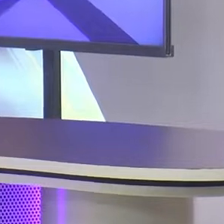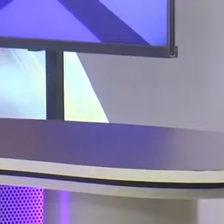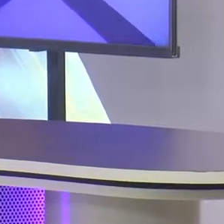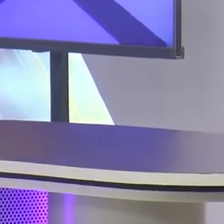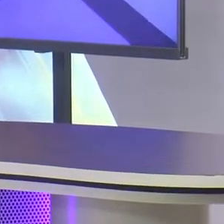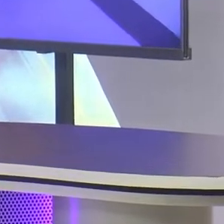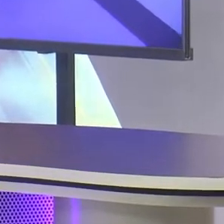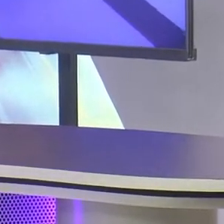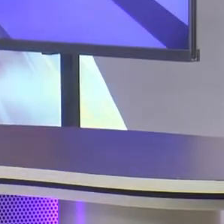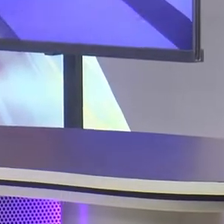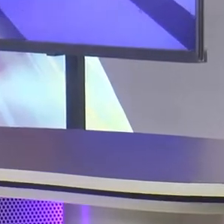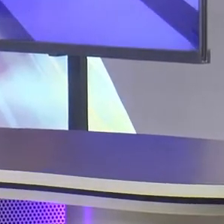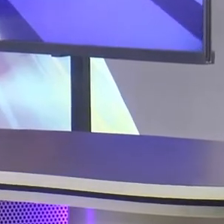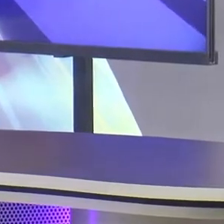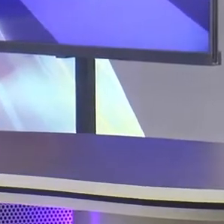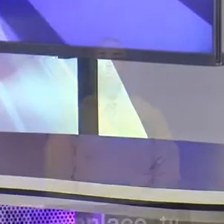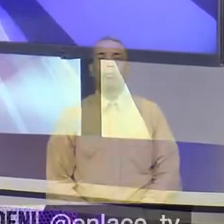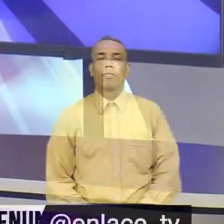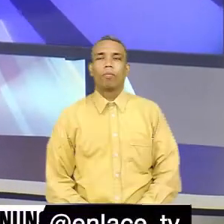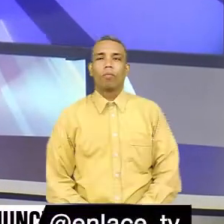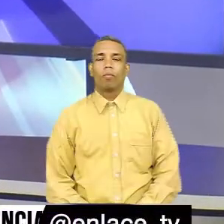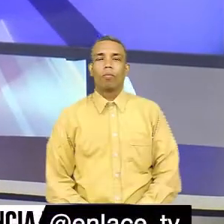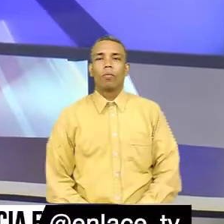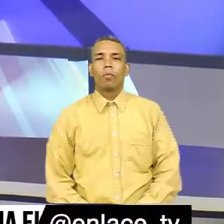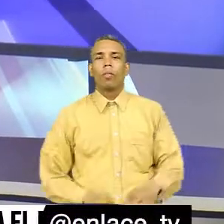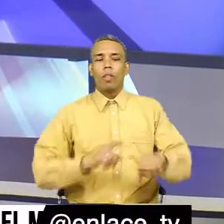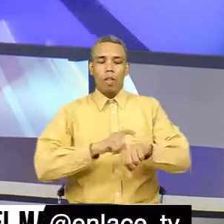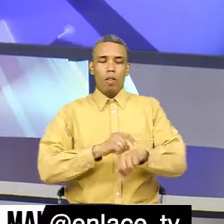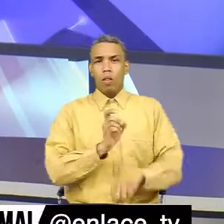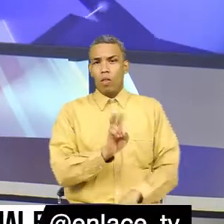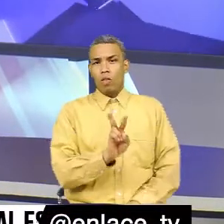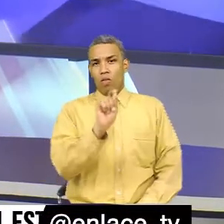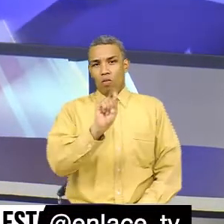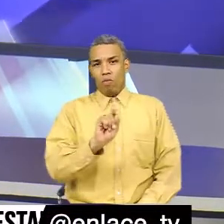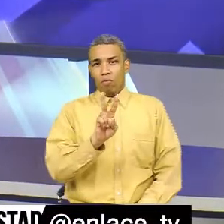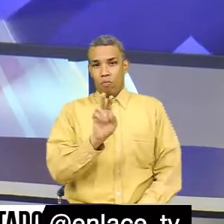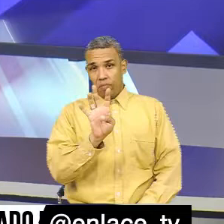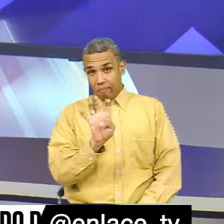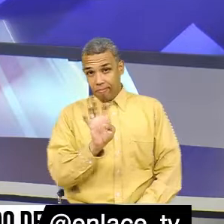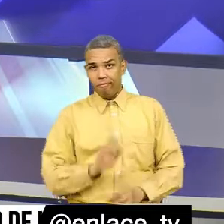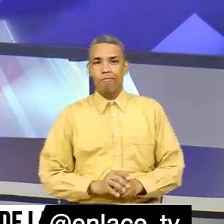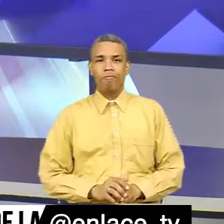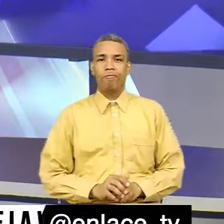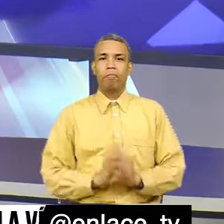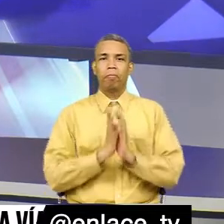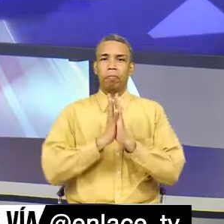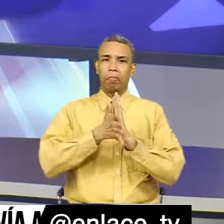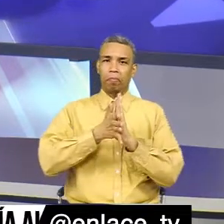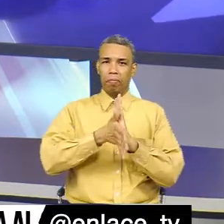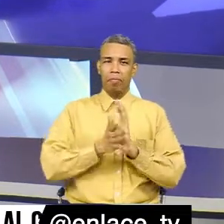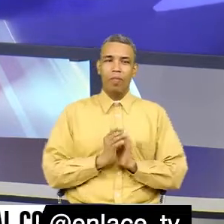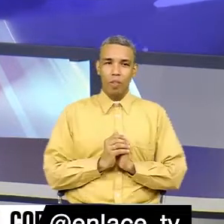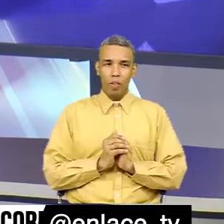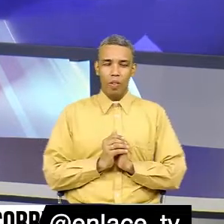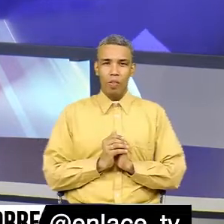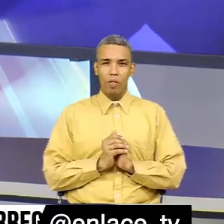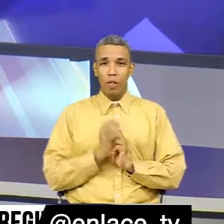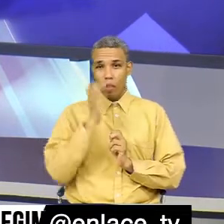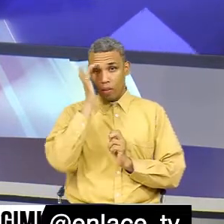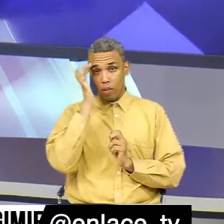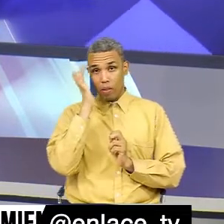Del mediodía, 29 minutos y continuamos con información deportiva. La adrenalina sobre ruedas en su máxima expresión se tomará la pista de Dirt Jump